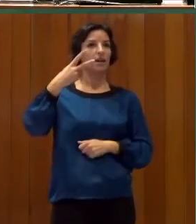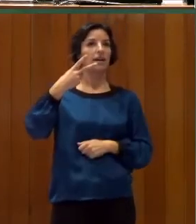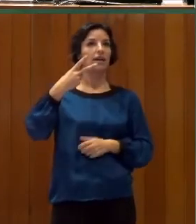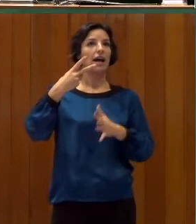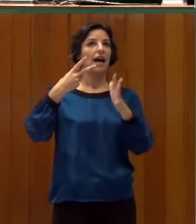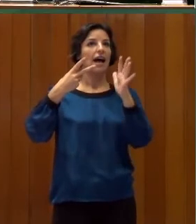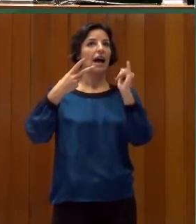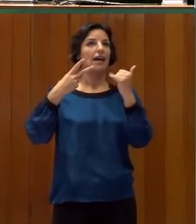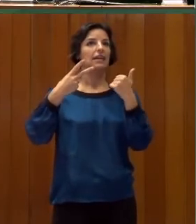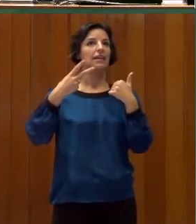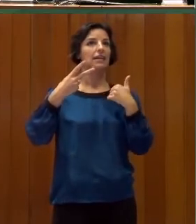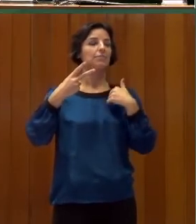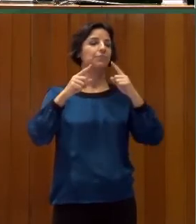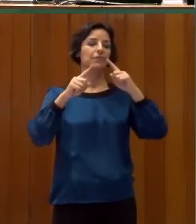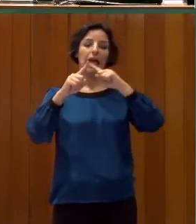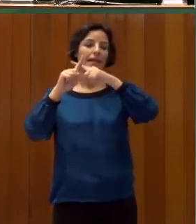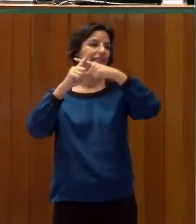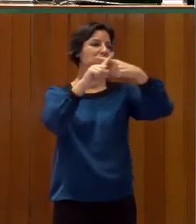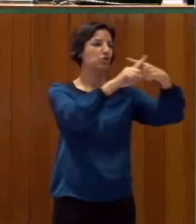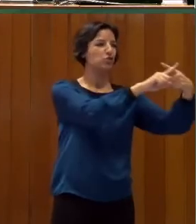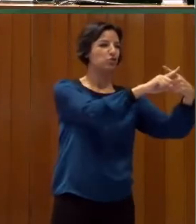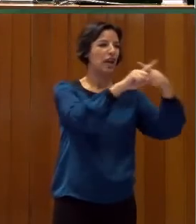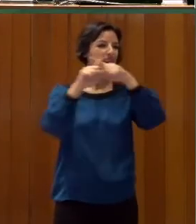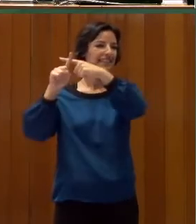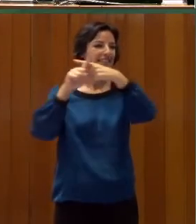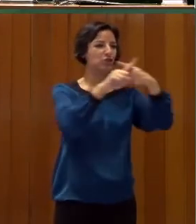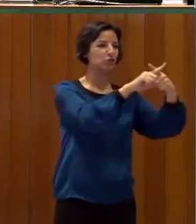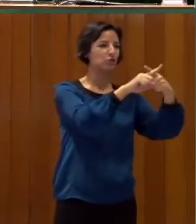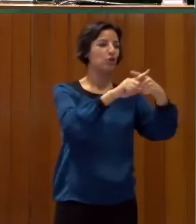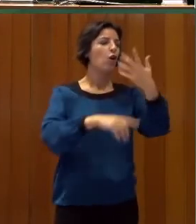como estímulos grupos de asteriscos en uno de los 4 colores del